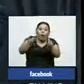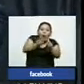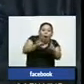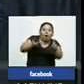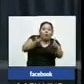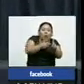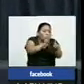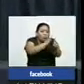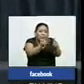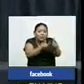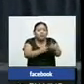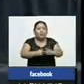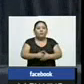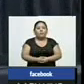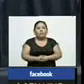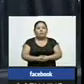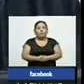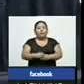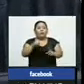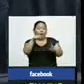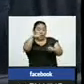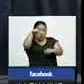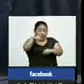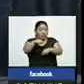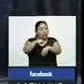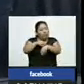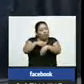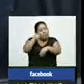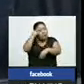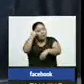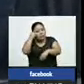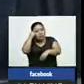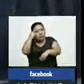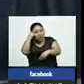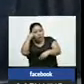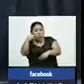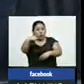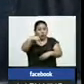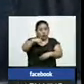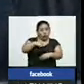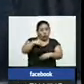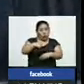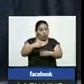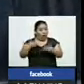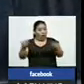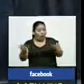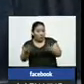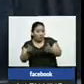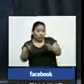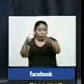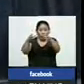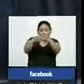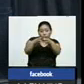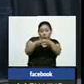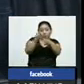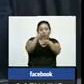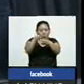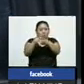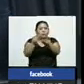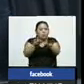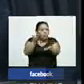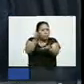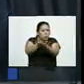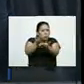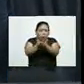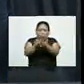soldados. Desde ese momento, todos ustedes saben que yo construí el Plan Nacional Deportivo. Se presentó